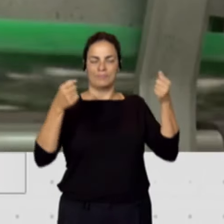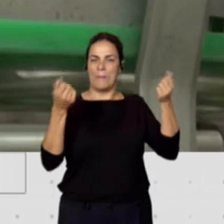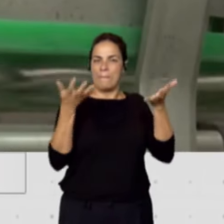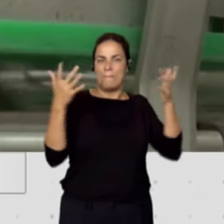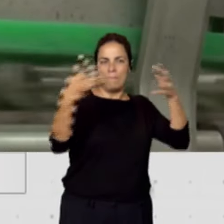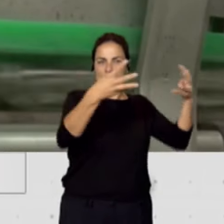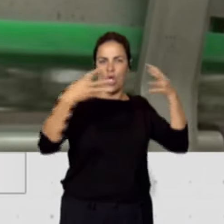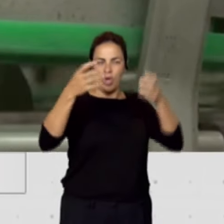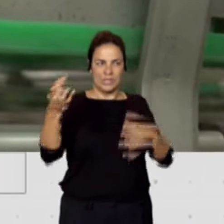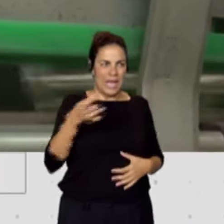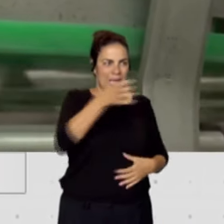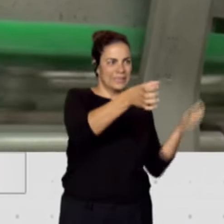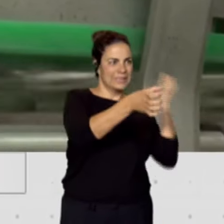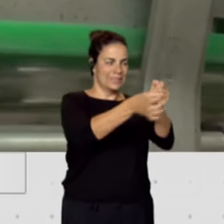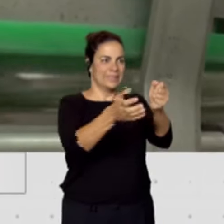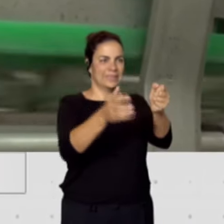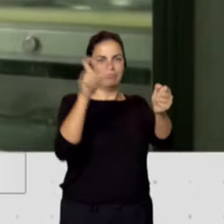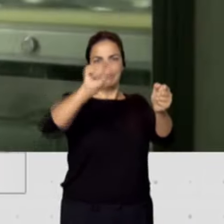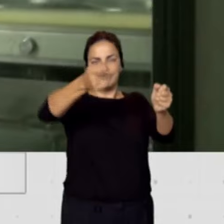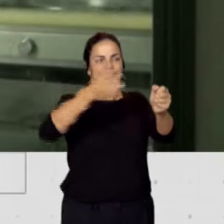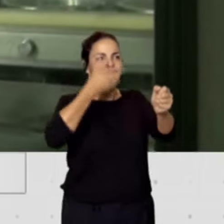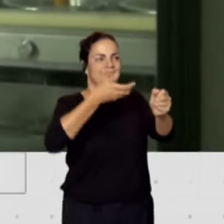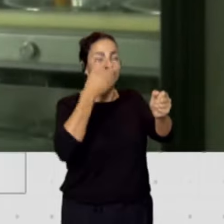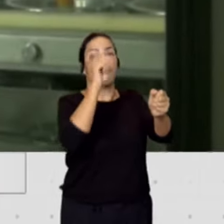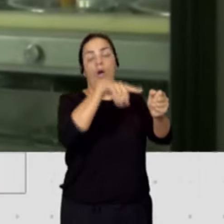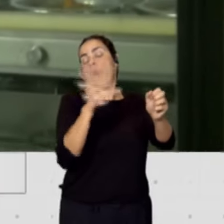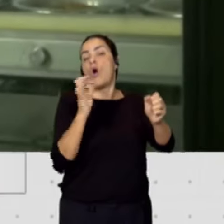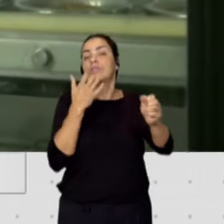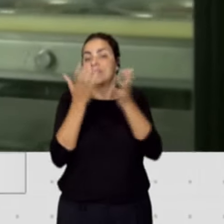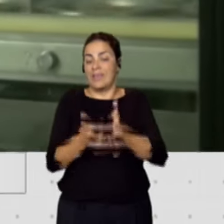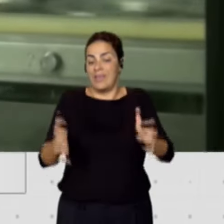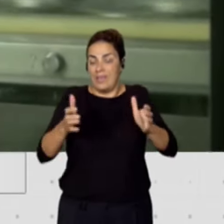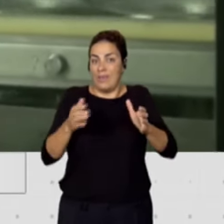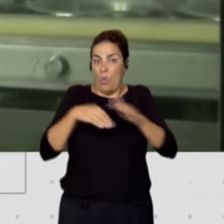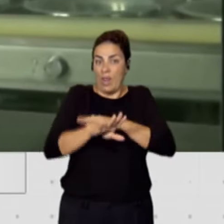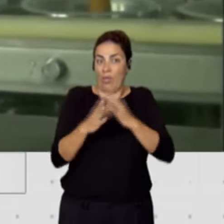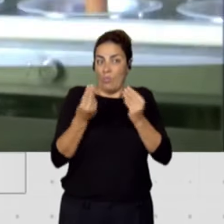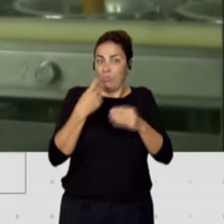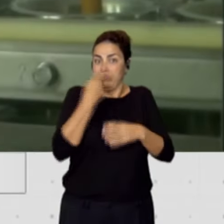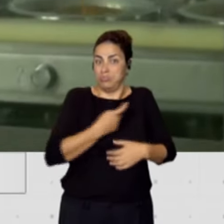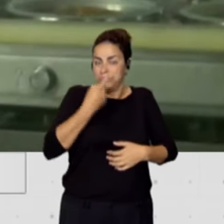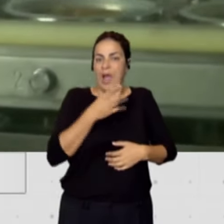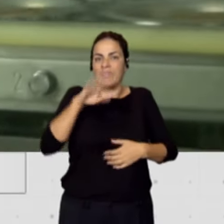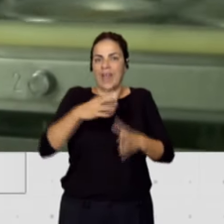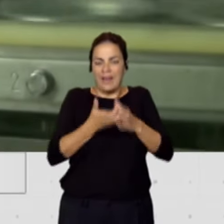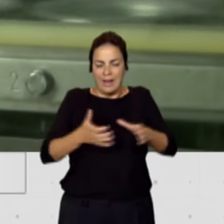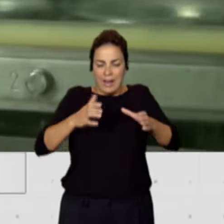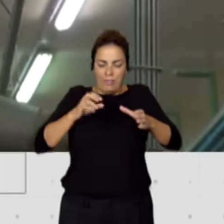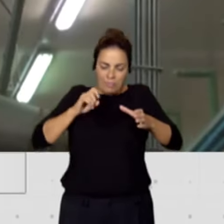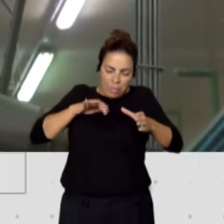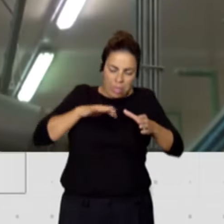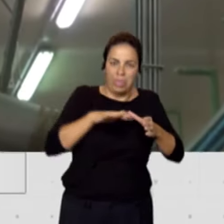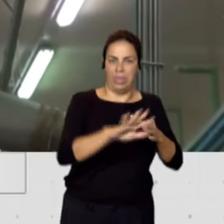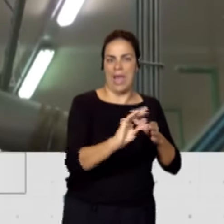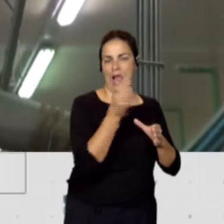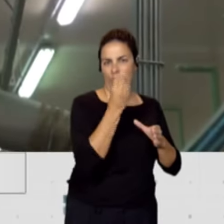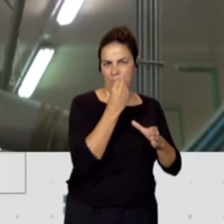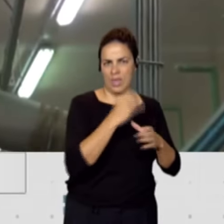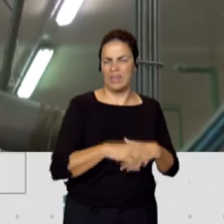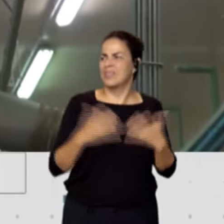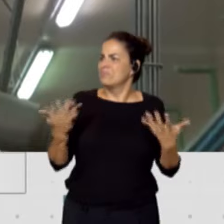o por el tiempo envasado pueden pasar fácilmente a a los alimentos y no hay ninguna manera de evitar que estos restos